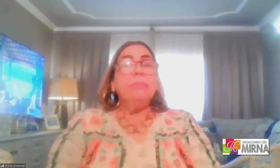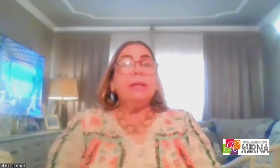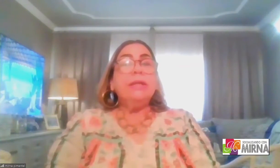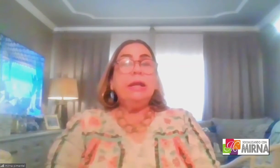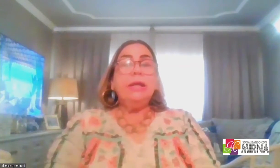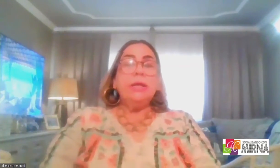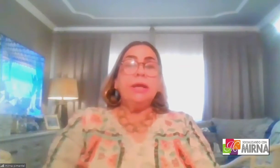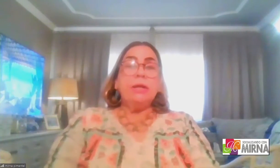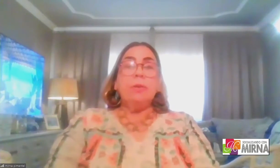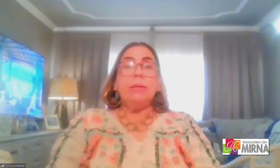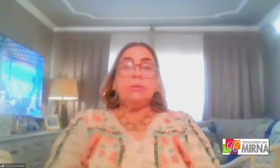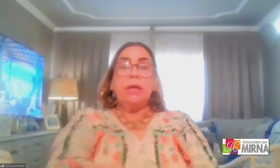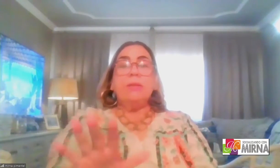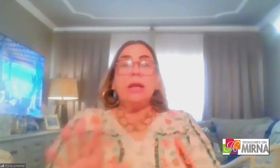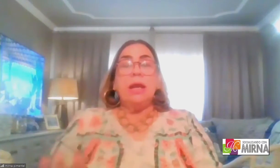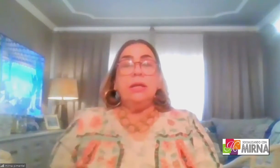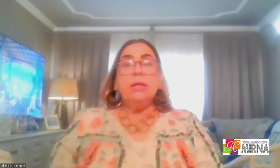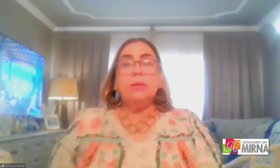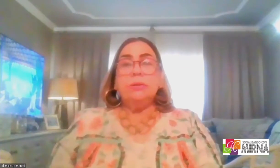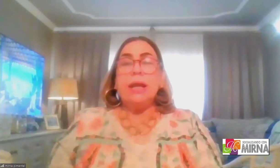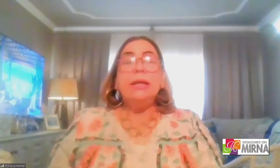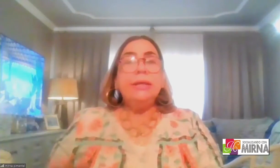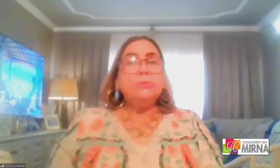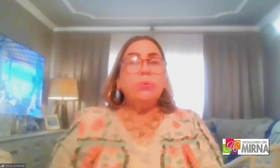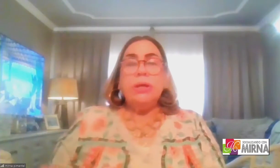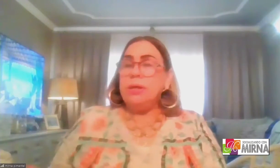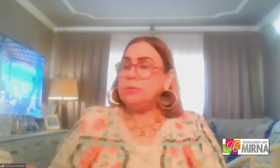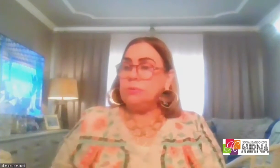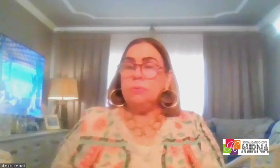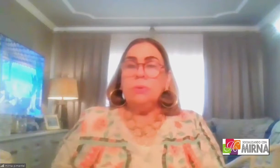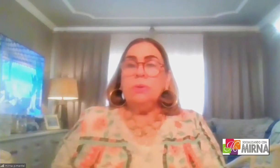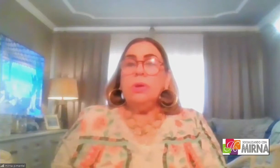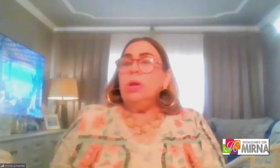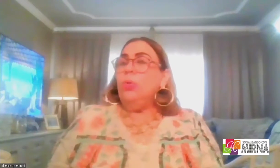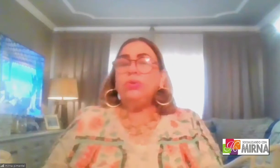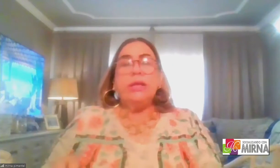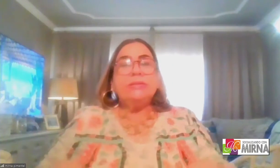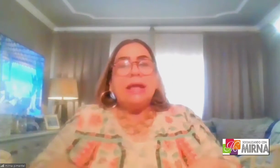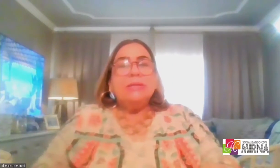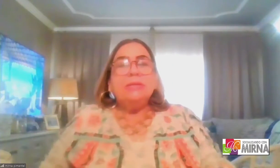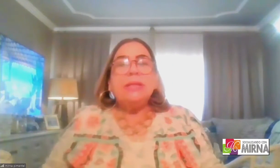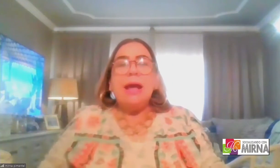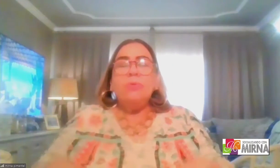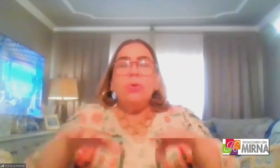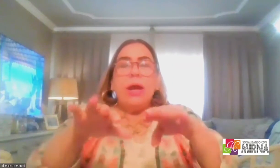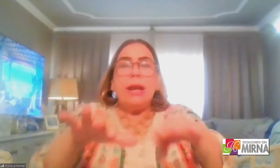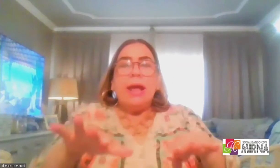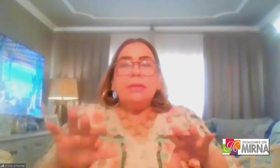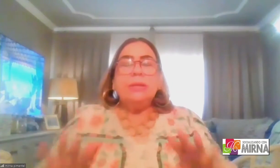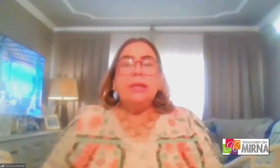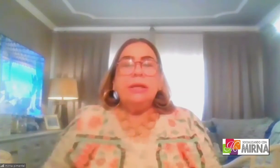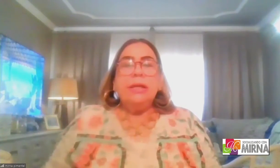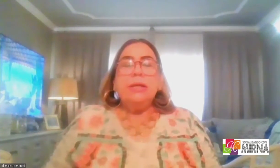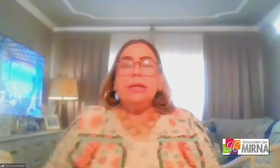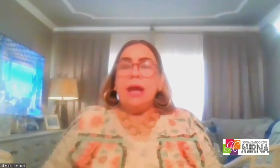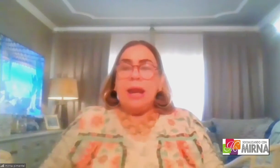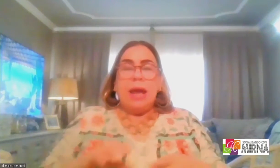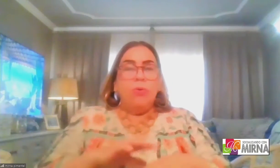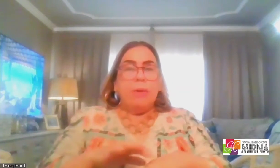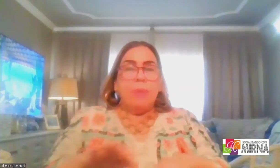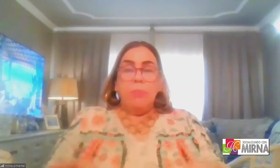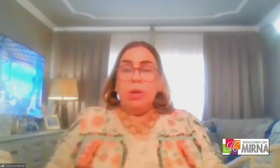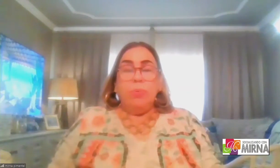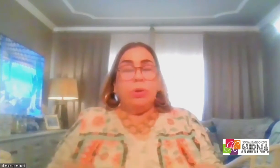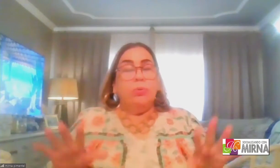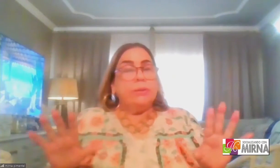cuando se le mande el link, que nada más sea darle al link y entrar. Listo es eso. Usted está sentado adelante del link y a